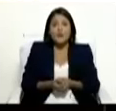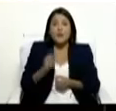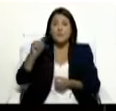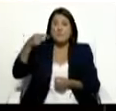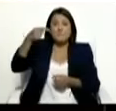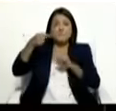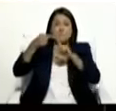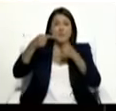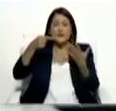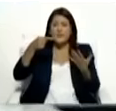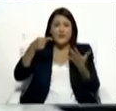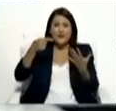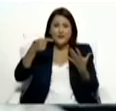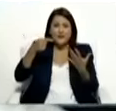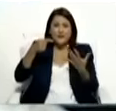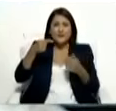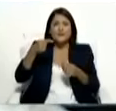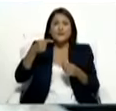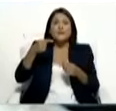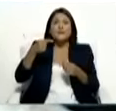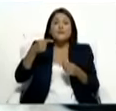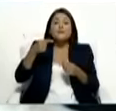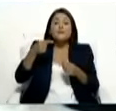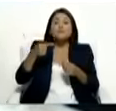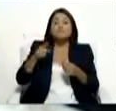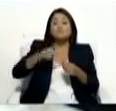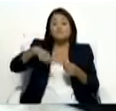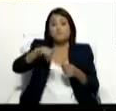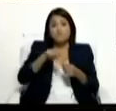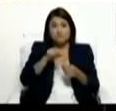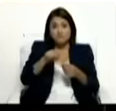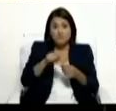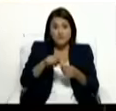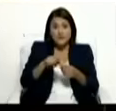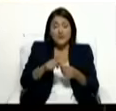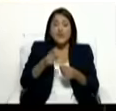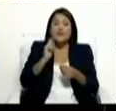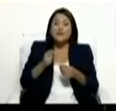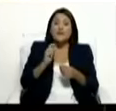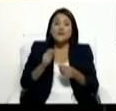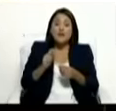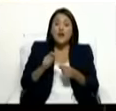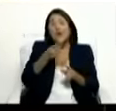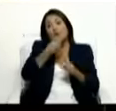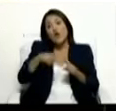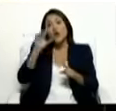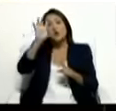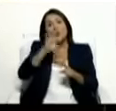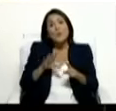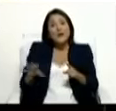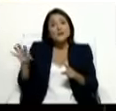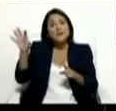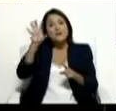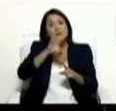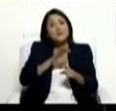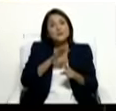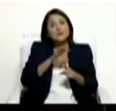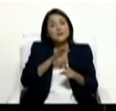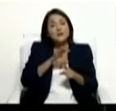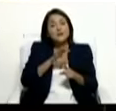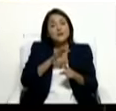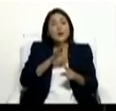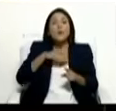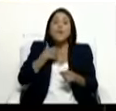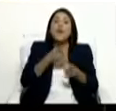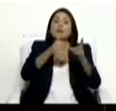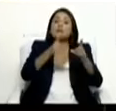el precedente iniciático a través del cual un tribunal extranjero u otro gobierno de otro país puede